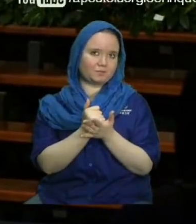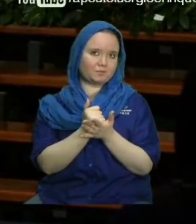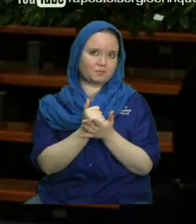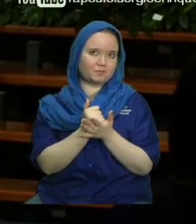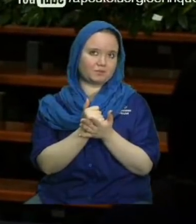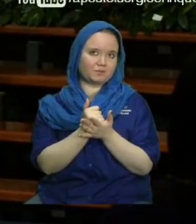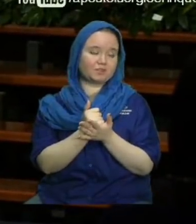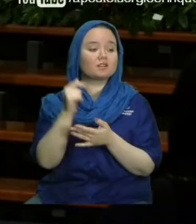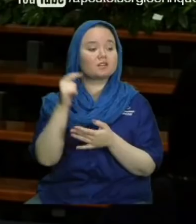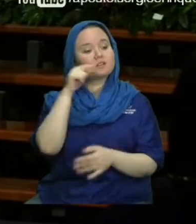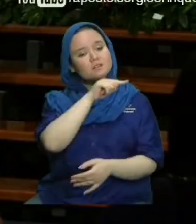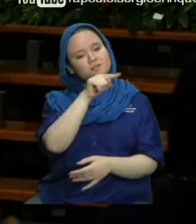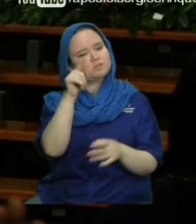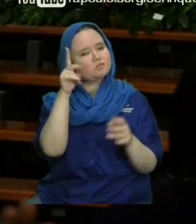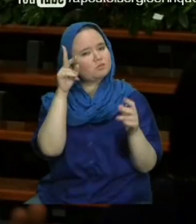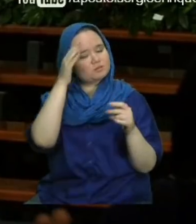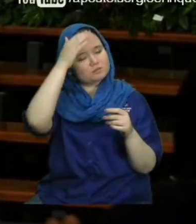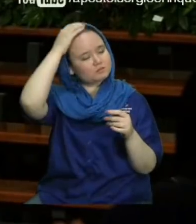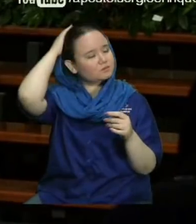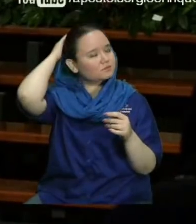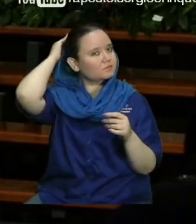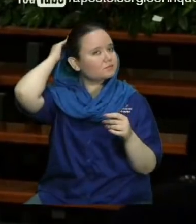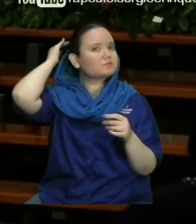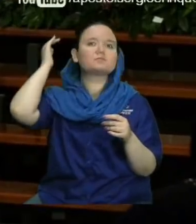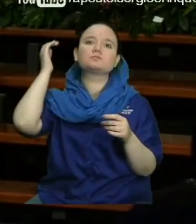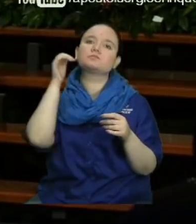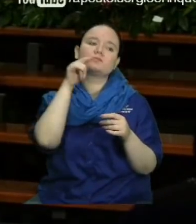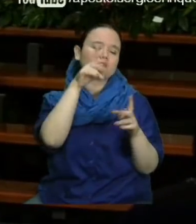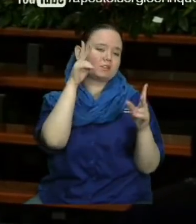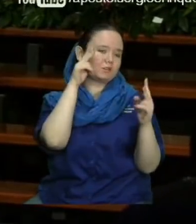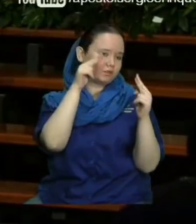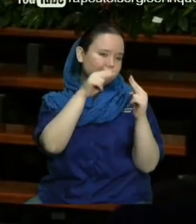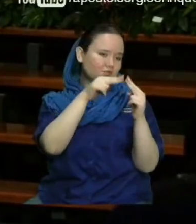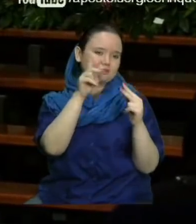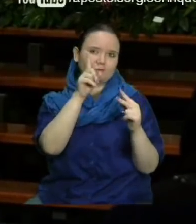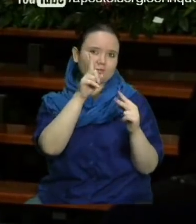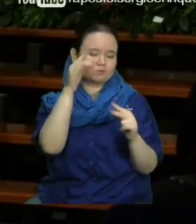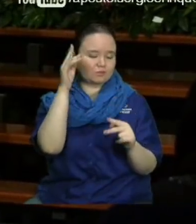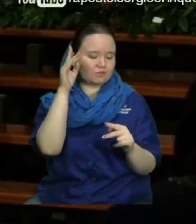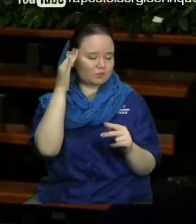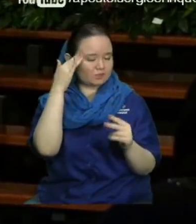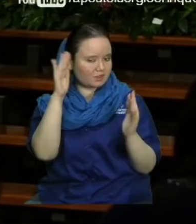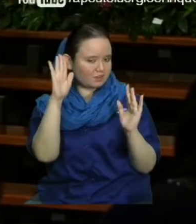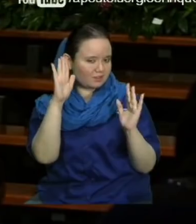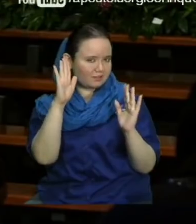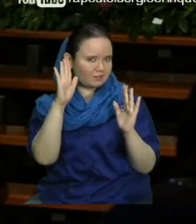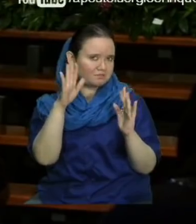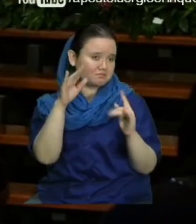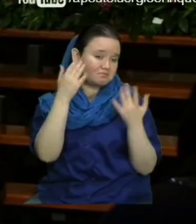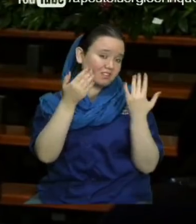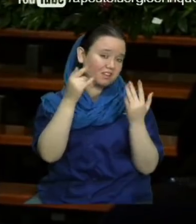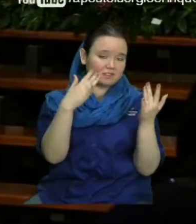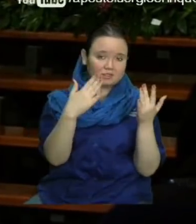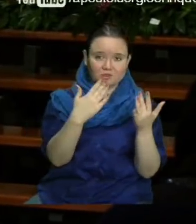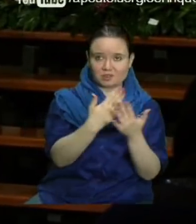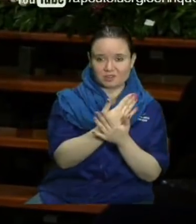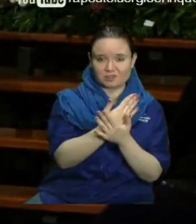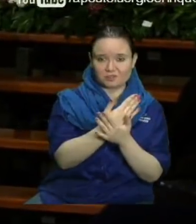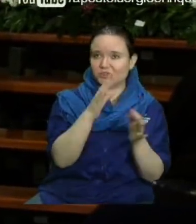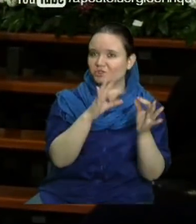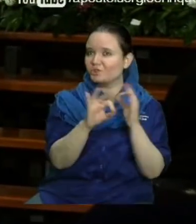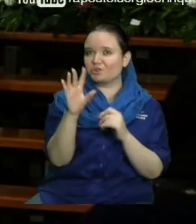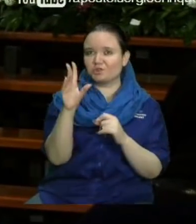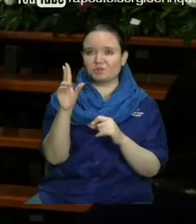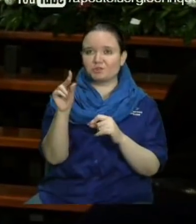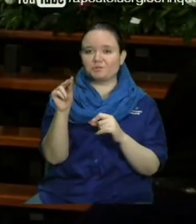Si nos conocen o no nos conocen, si ya saben quiénes somos o no lo saben, si somos nuevos o no lo